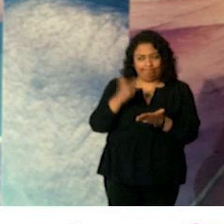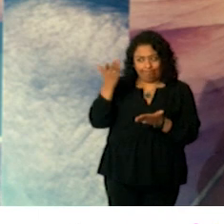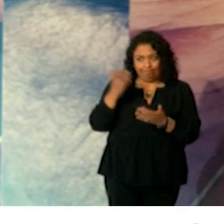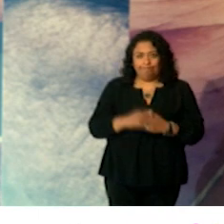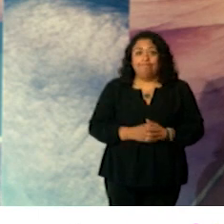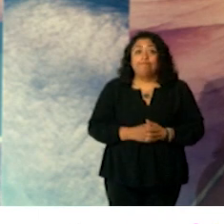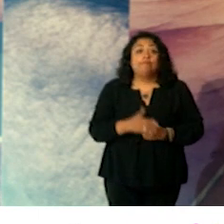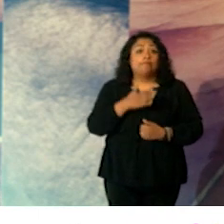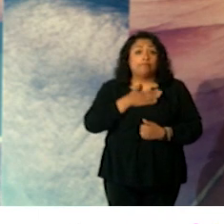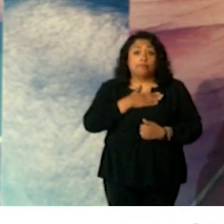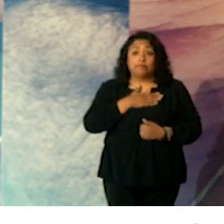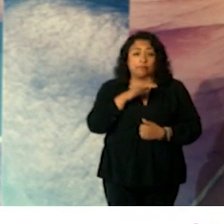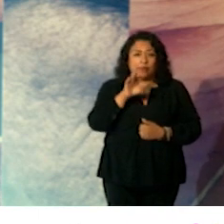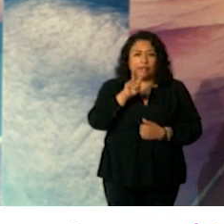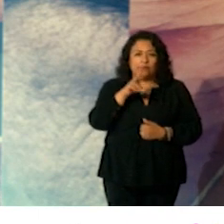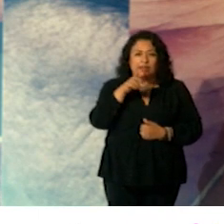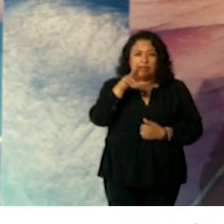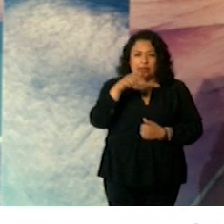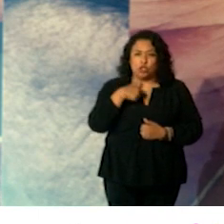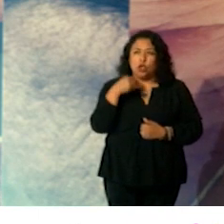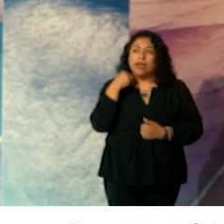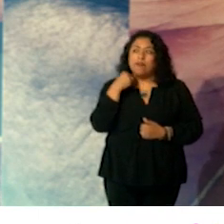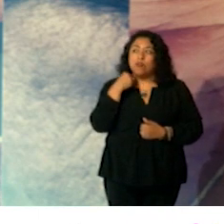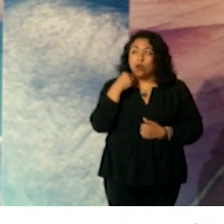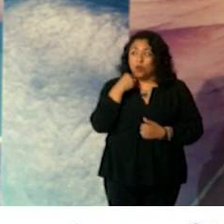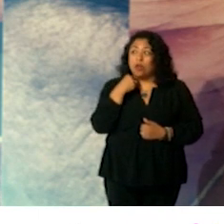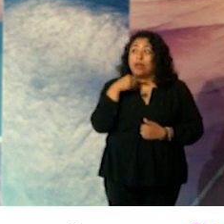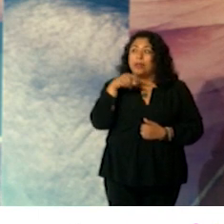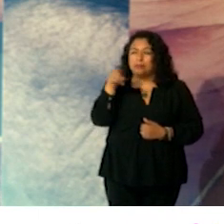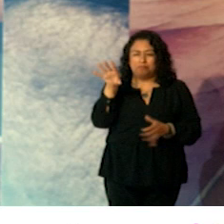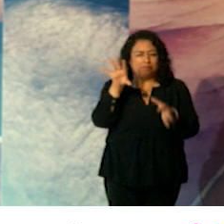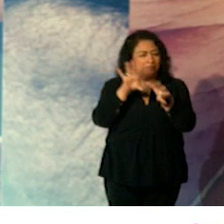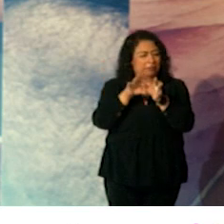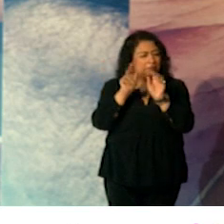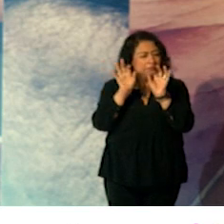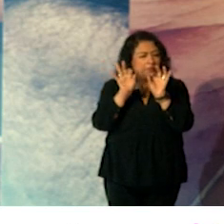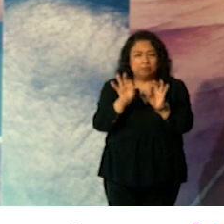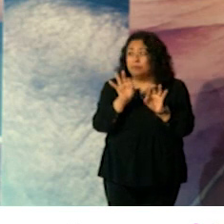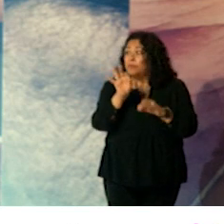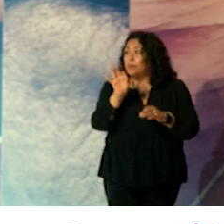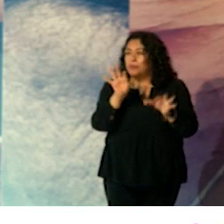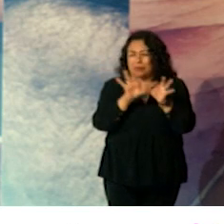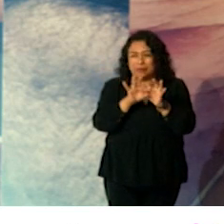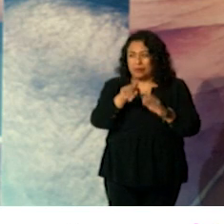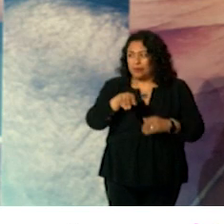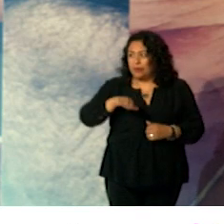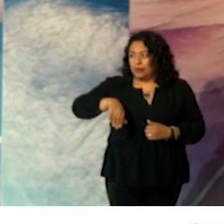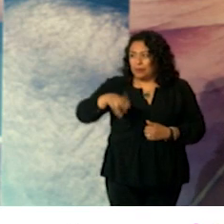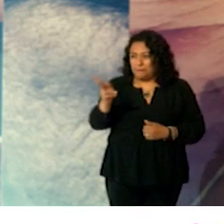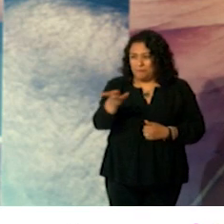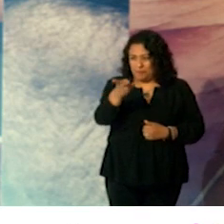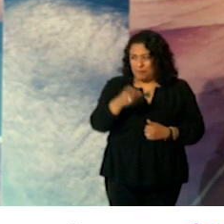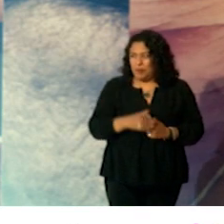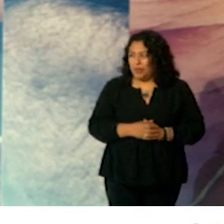Gracias. Yo soy Evangelina Villafuerte, soy abogada y justo tenía que ver, está muy relacionada con la